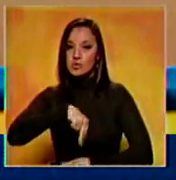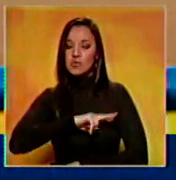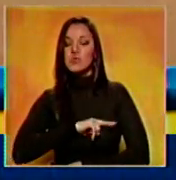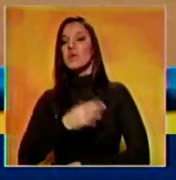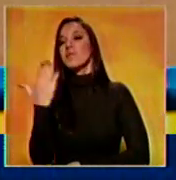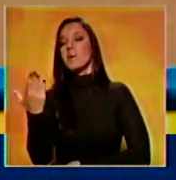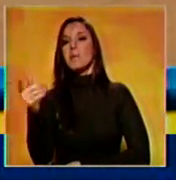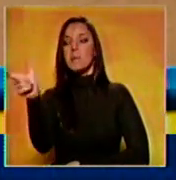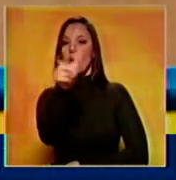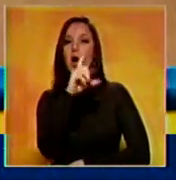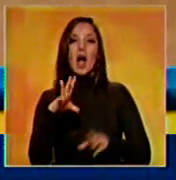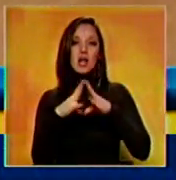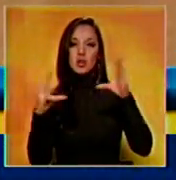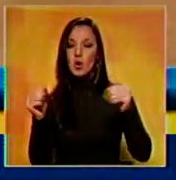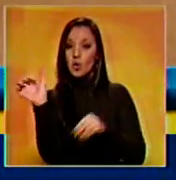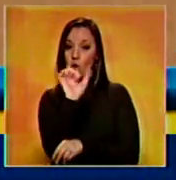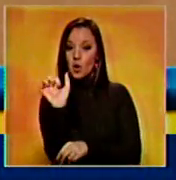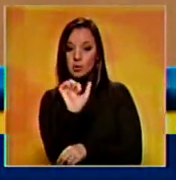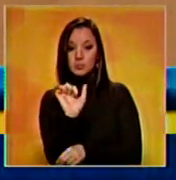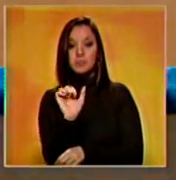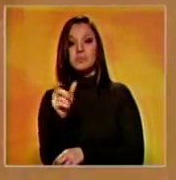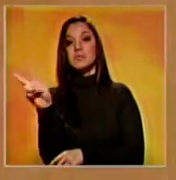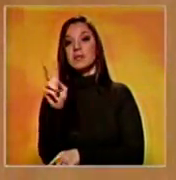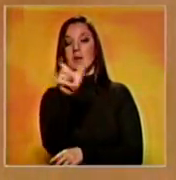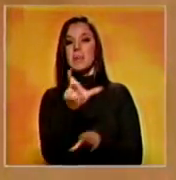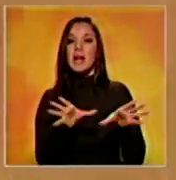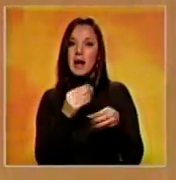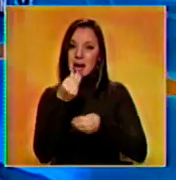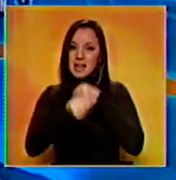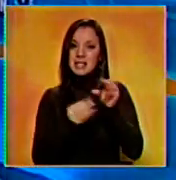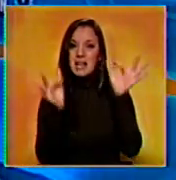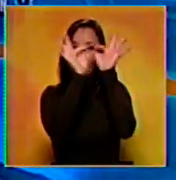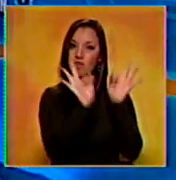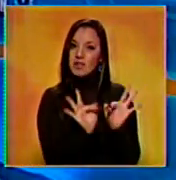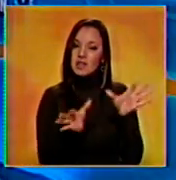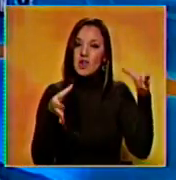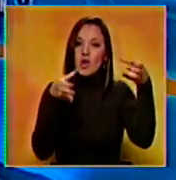pilotos venezolanos para conformar la Federación de Automovilismo.